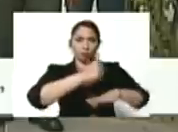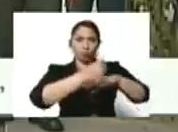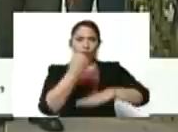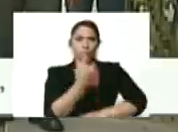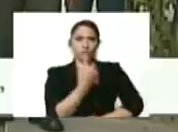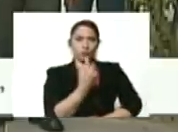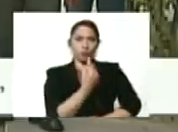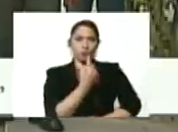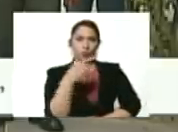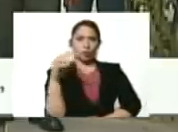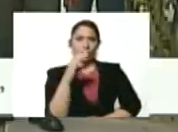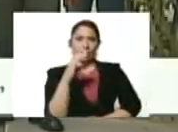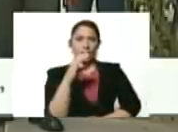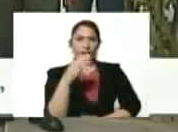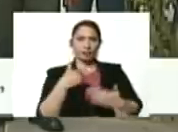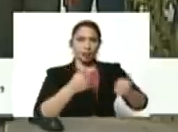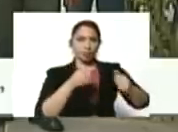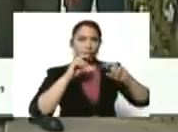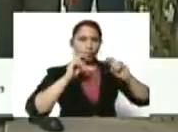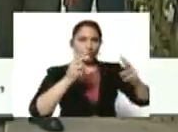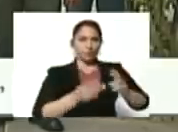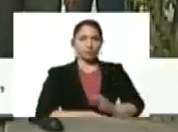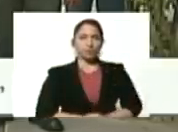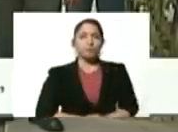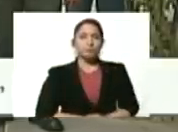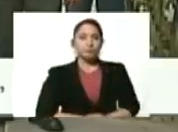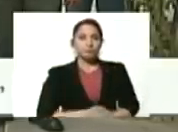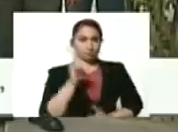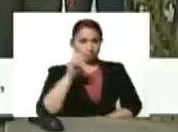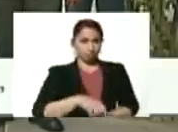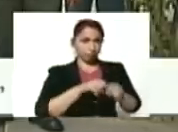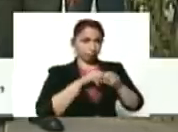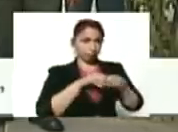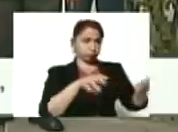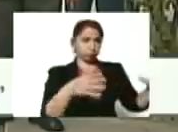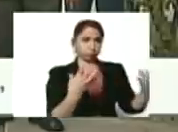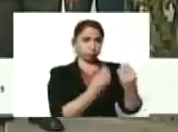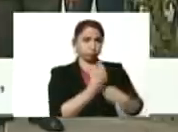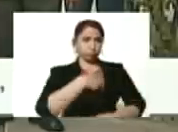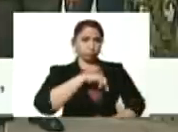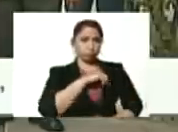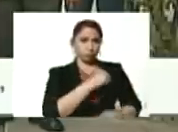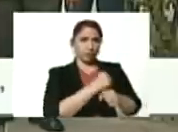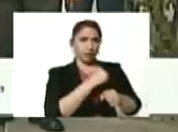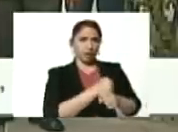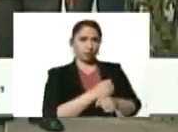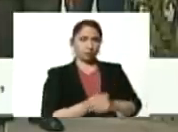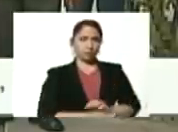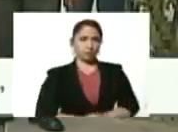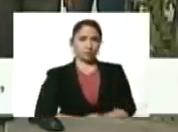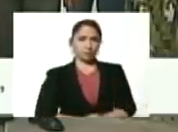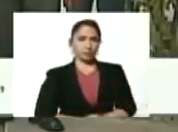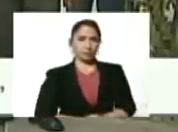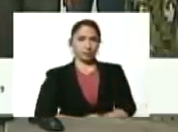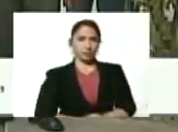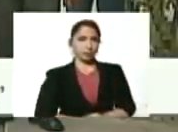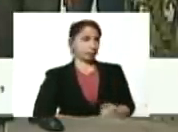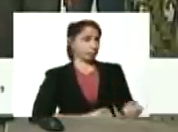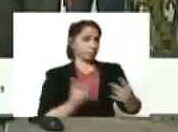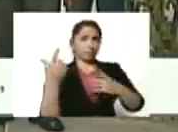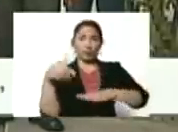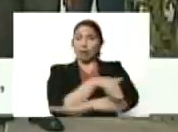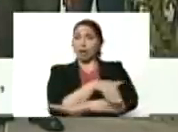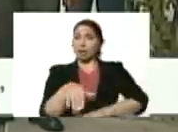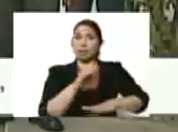del Distrito Capital para este tema de salud y que también ha estado desplegado con nosotros. A este yo lo conozco también en la calle, fajado con